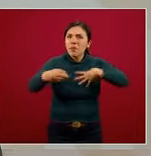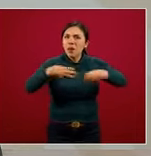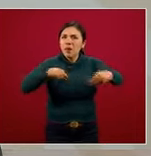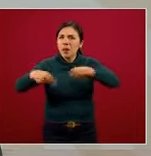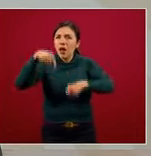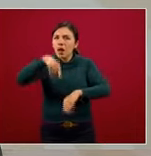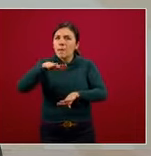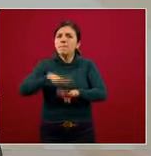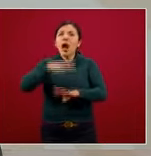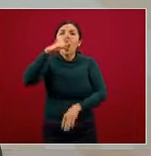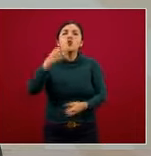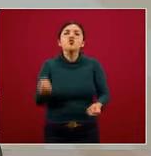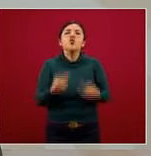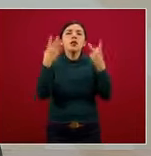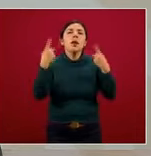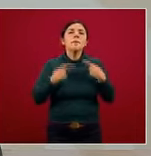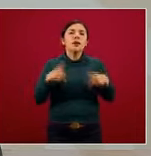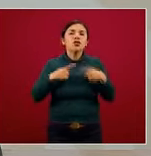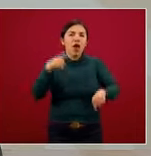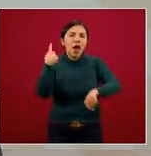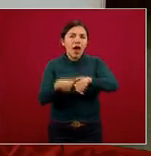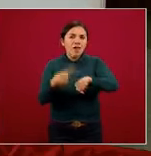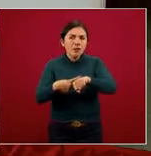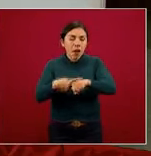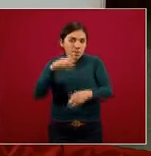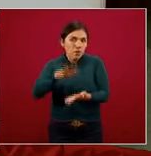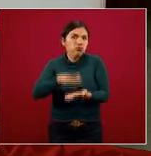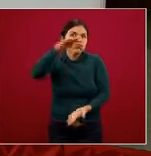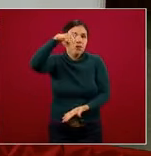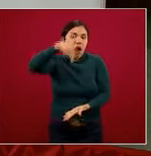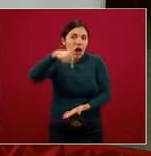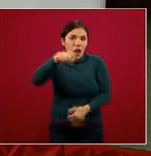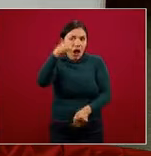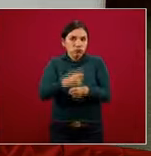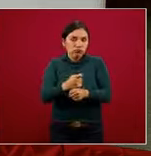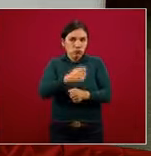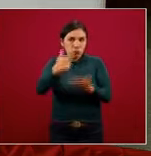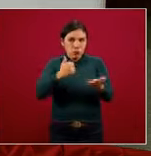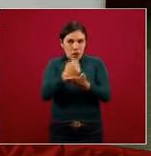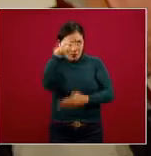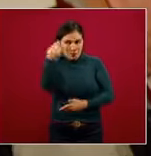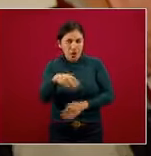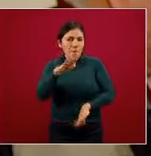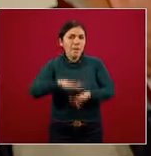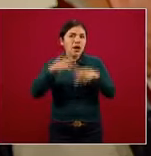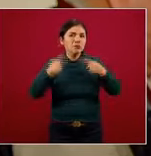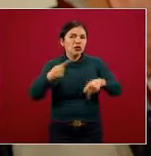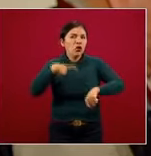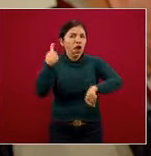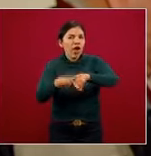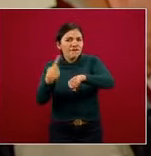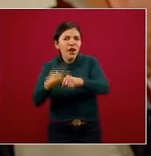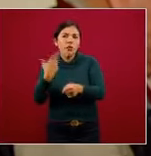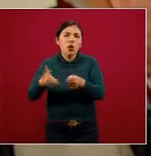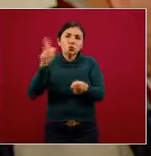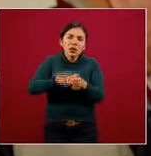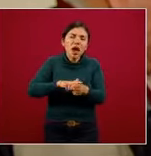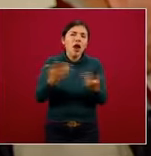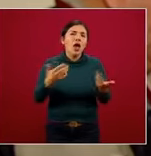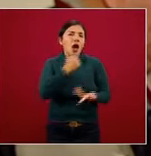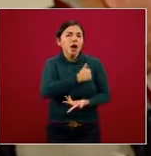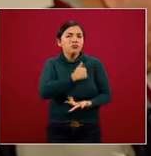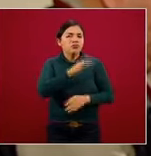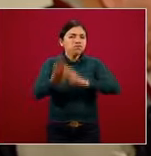hemos tenido la mayor carga de enfermedad, la mayor presencia de personas enfermas, de hospitalizaciones y de